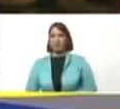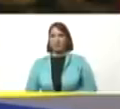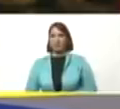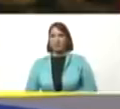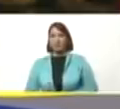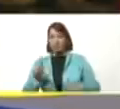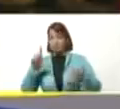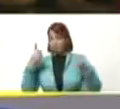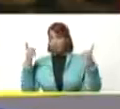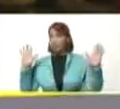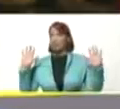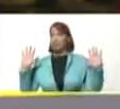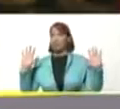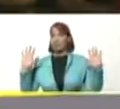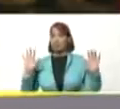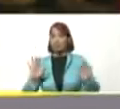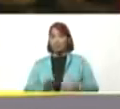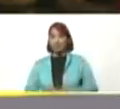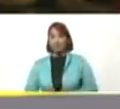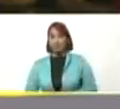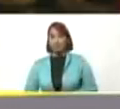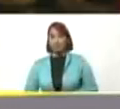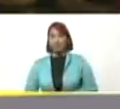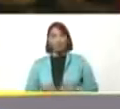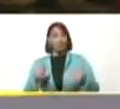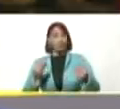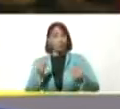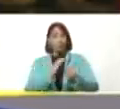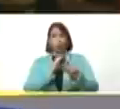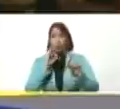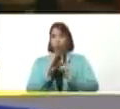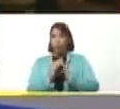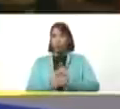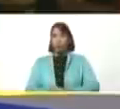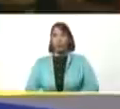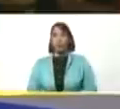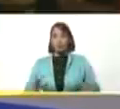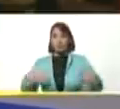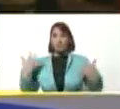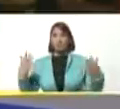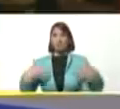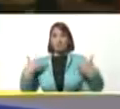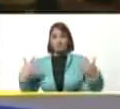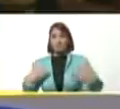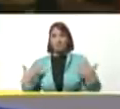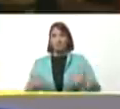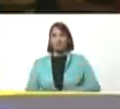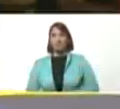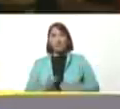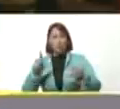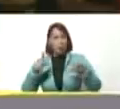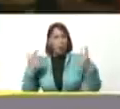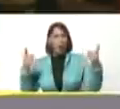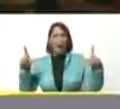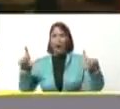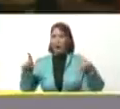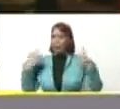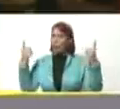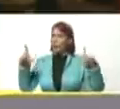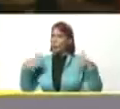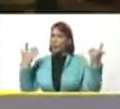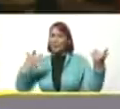La Guaira es pura cultura, pura alegría. La Guaira, La Guaira, La